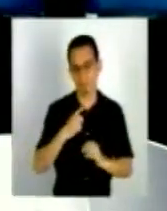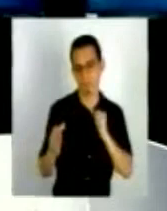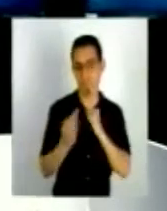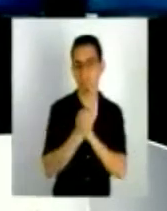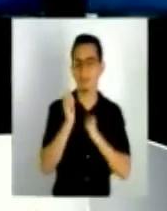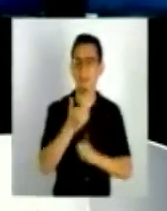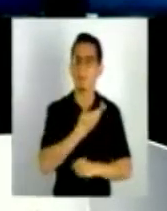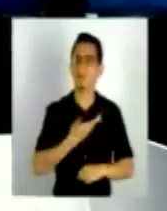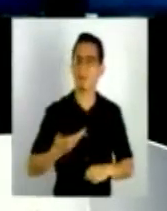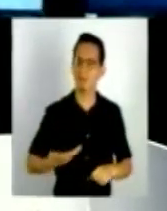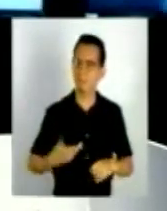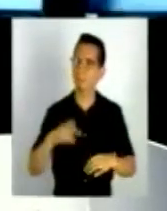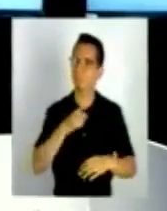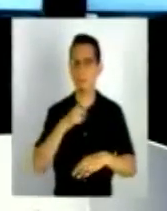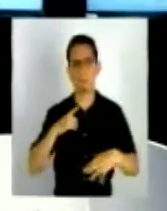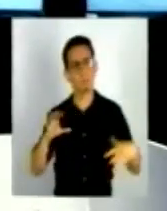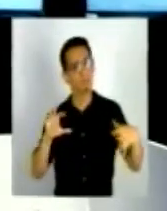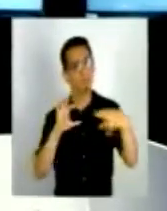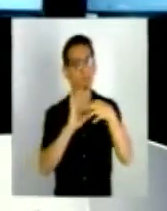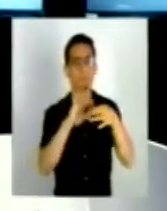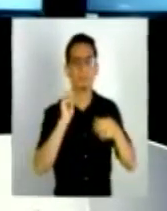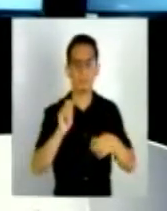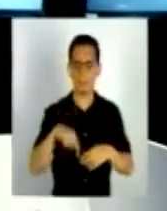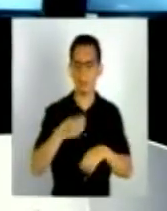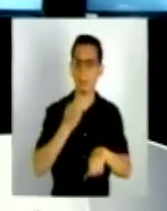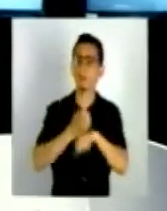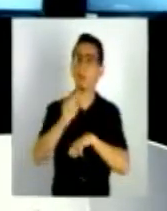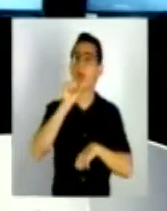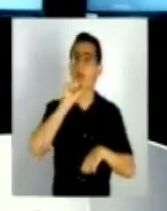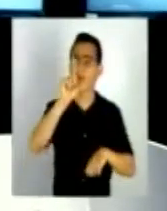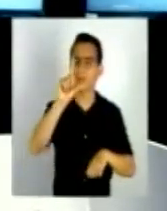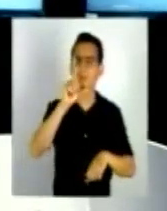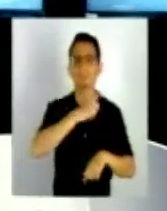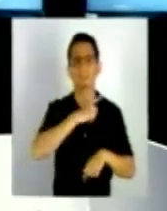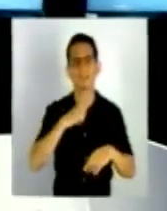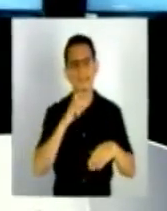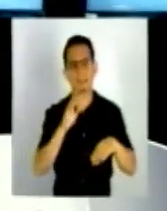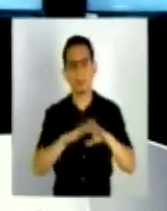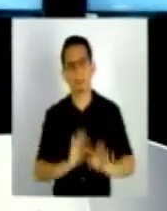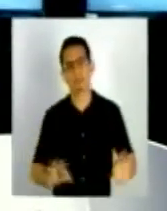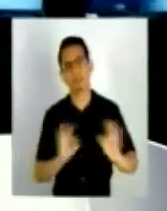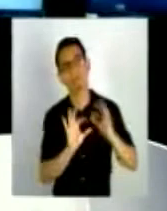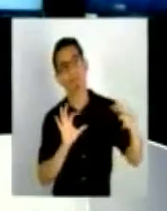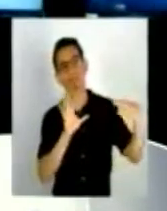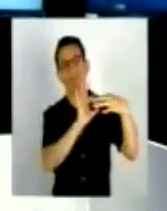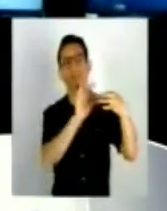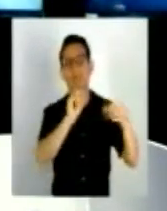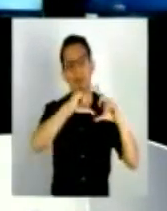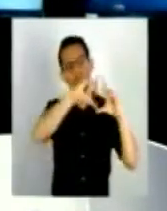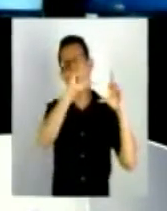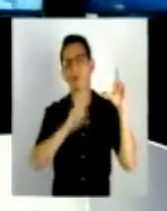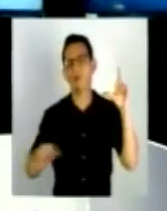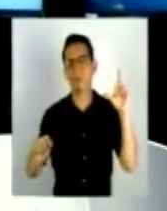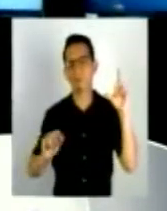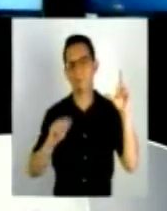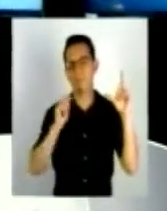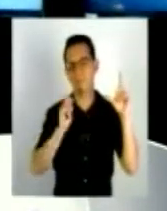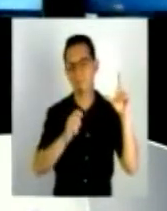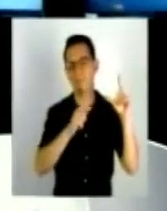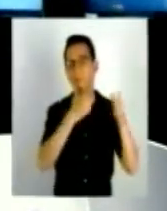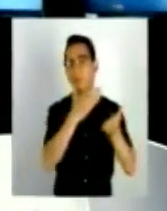Que vamos a trabajar de la mano, que vamos a transformar Jalisco en conectividad, que vamos a desarrollar